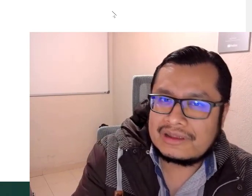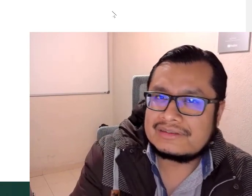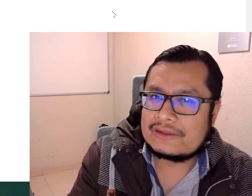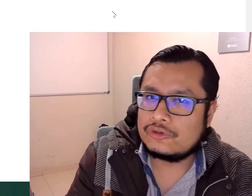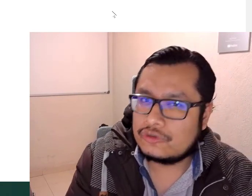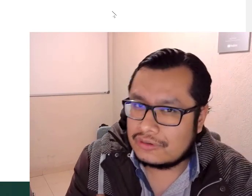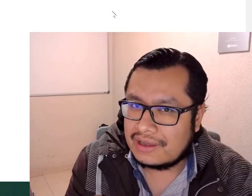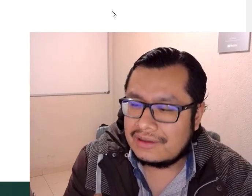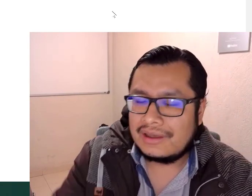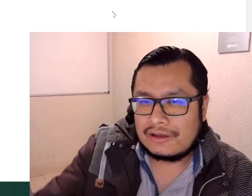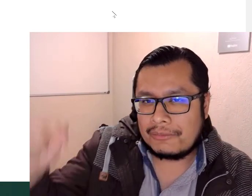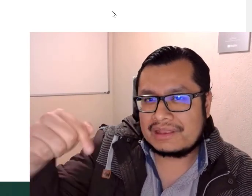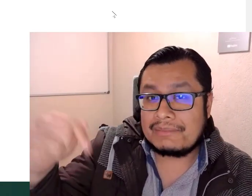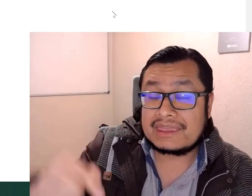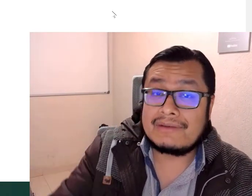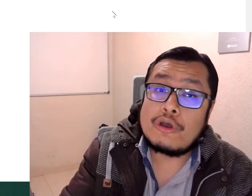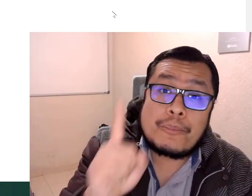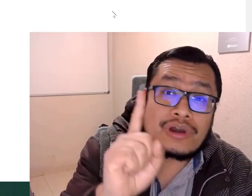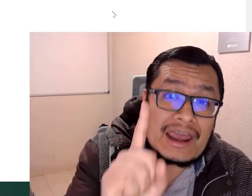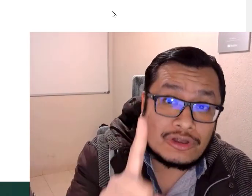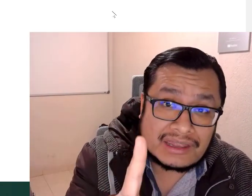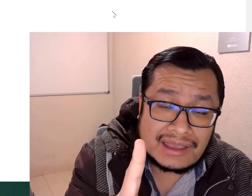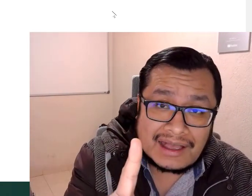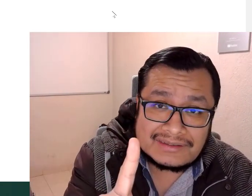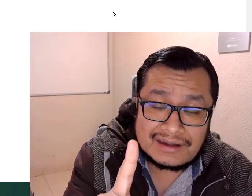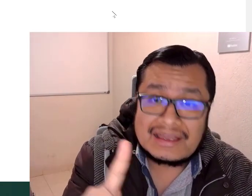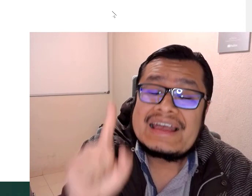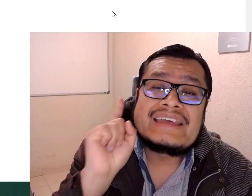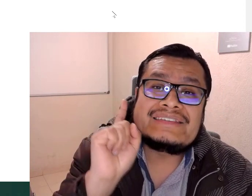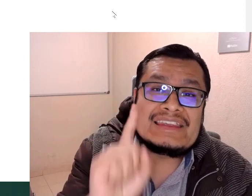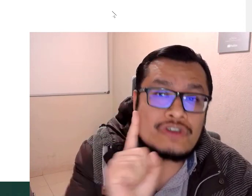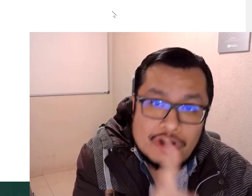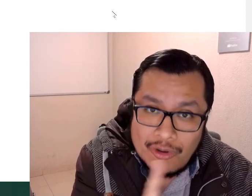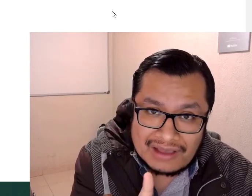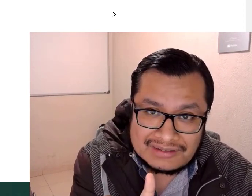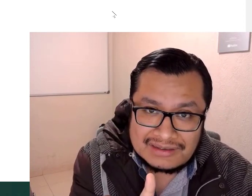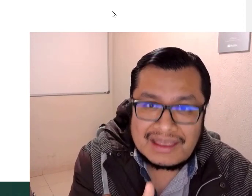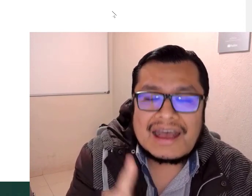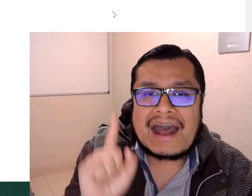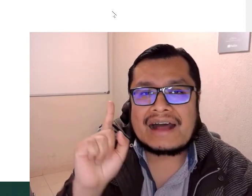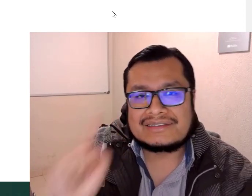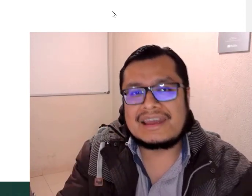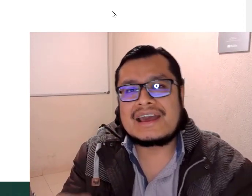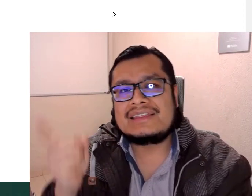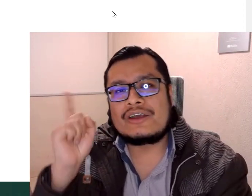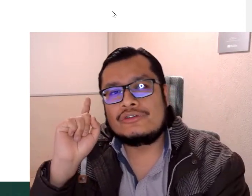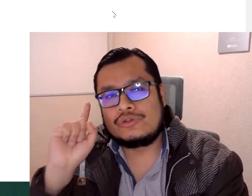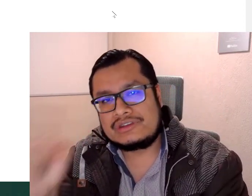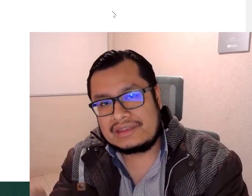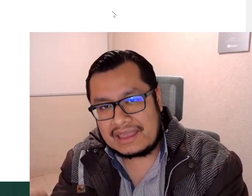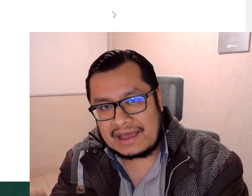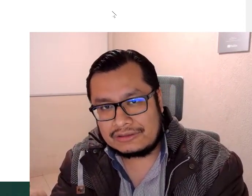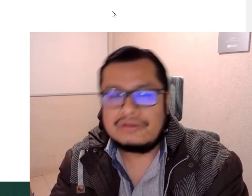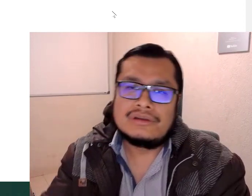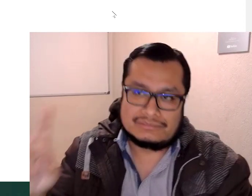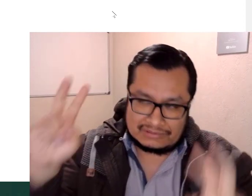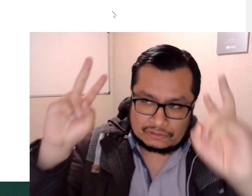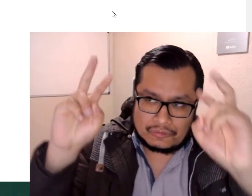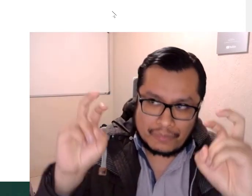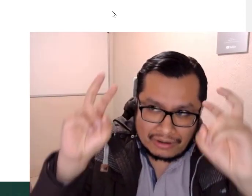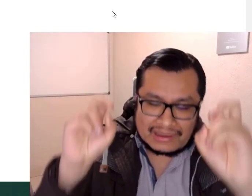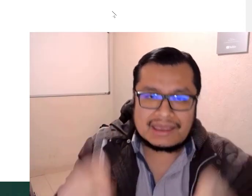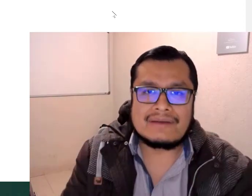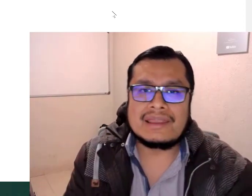supervisores de su zona comentan aquí abajo porque lo tienen que hacer si no lo hacen acércate con tu sindicato